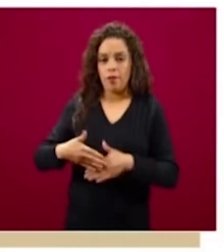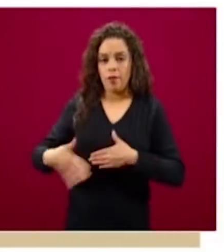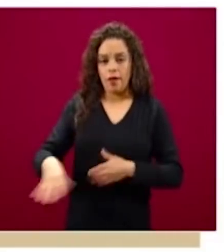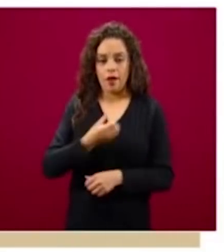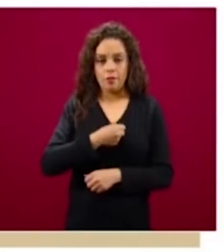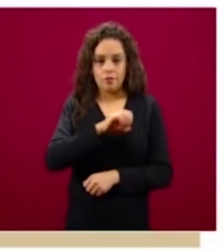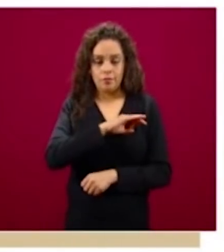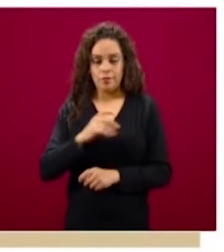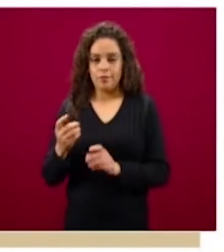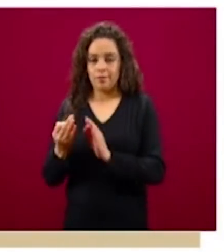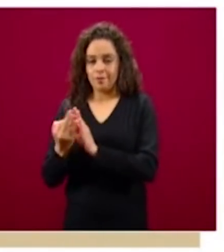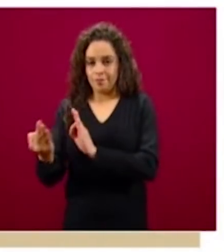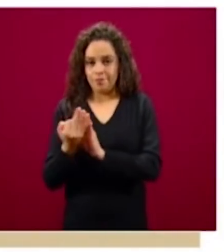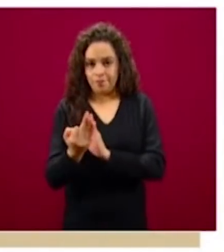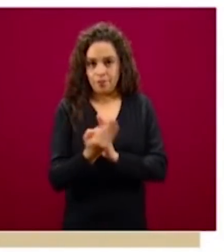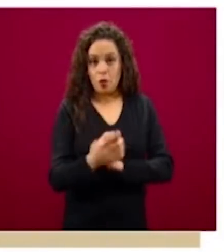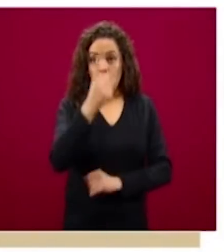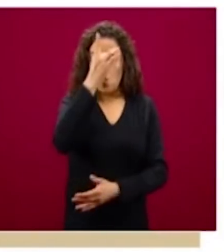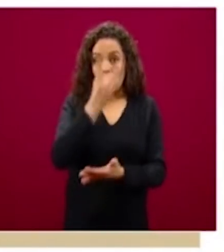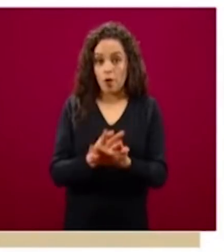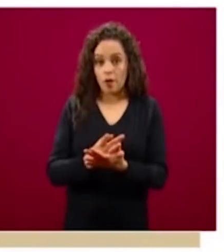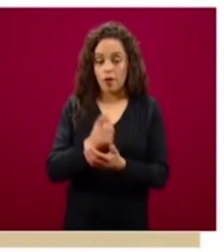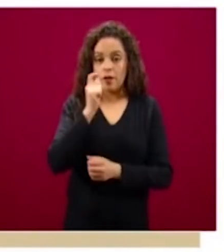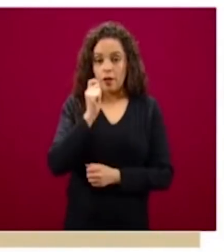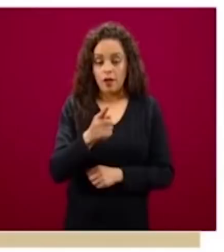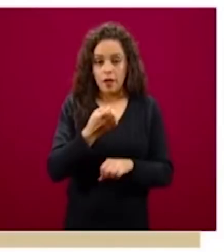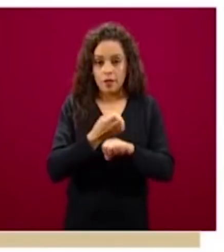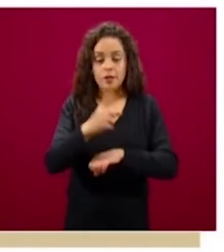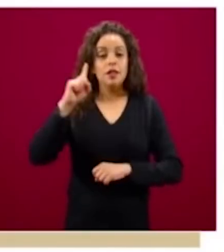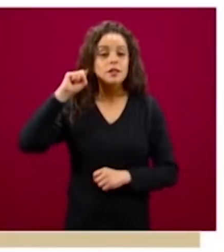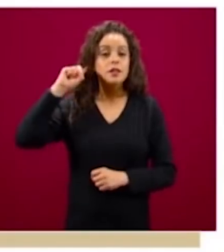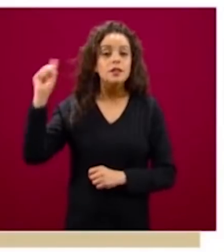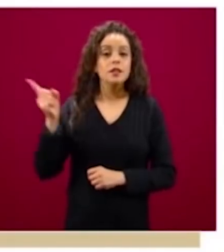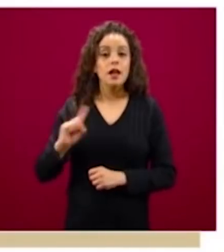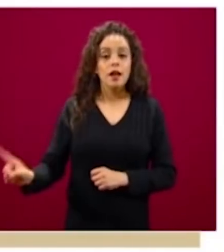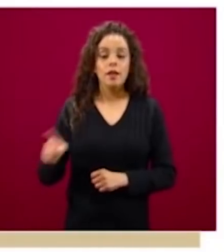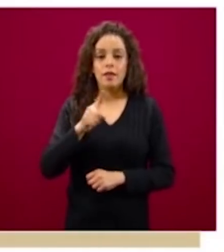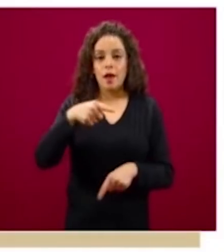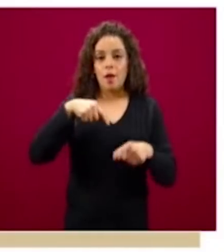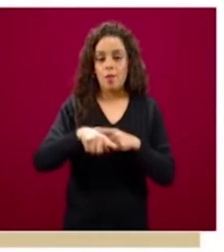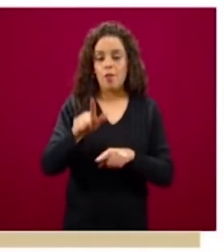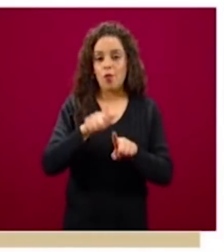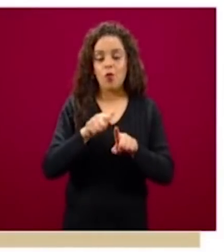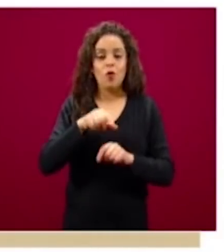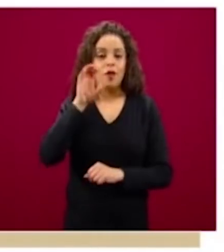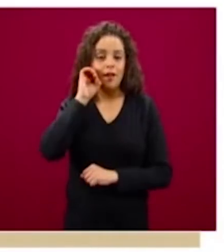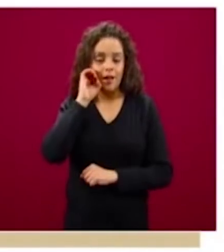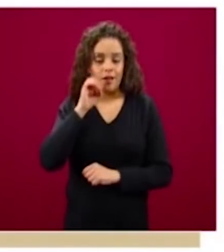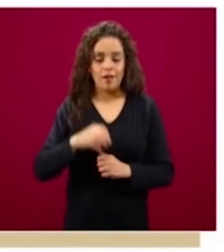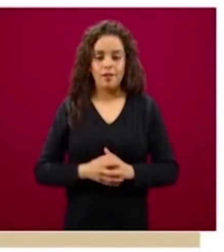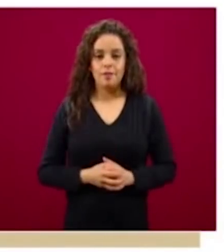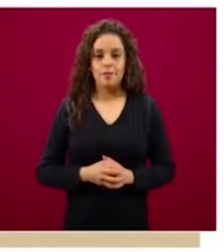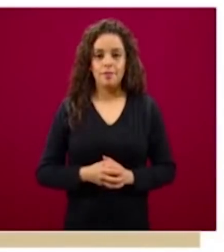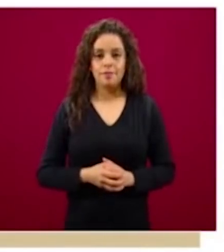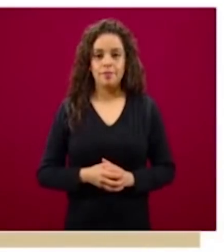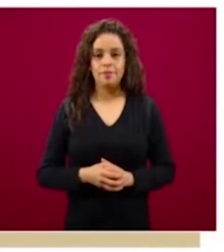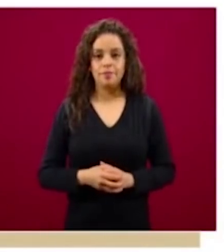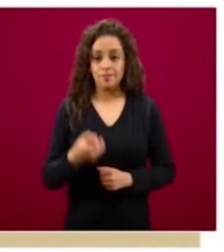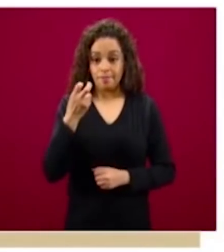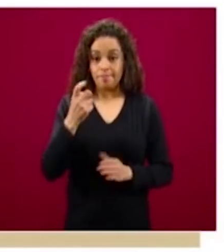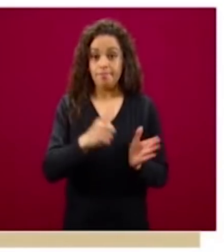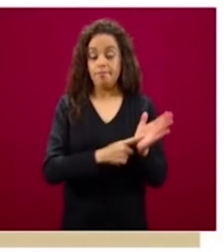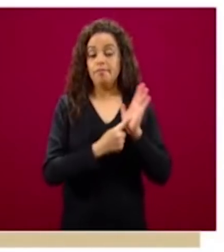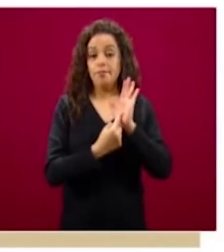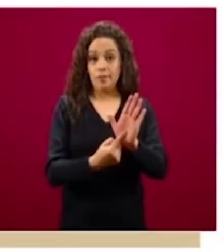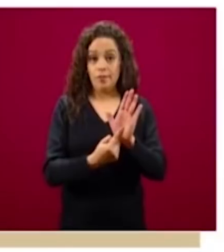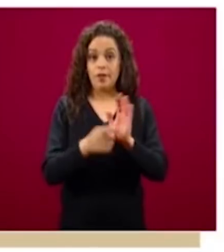y solamente una entidad federativa que fue Zacatecas inició en naranja. A finales de esta semana estaremos presentando el